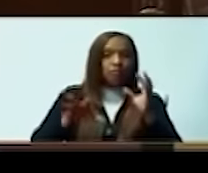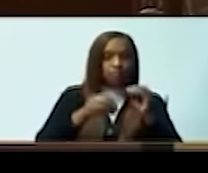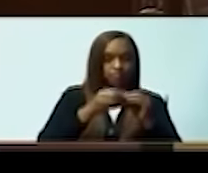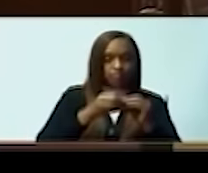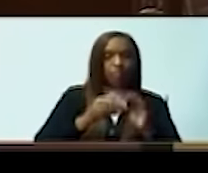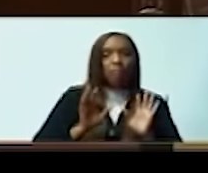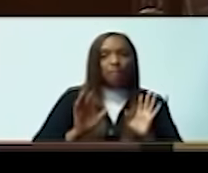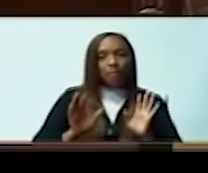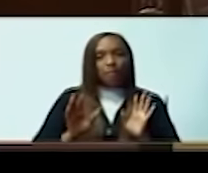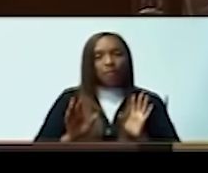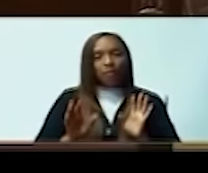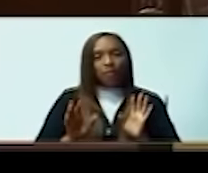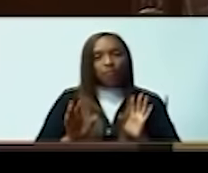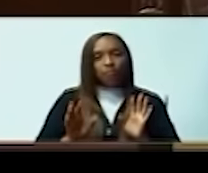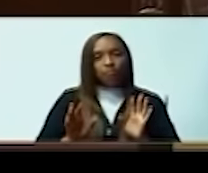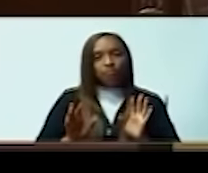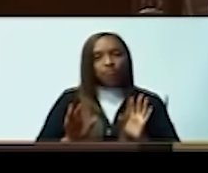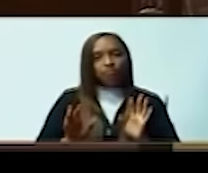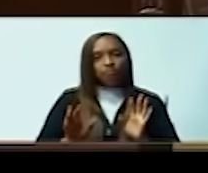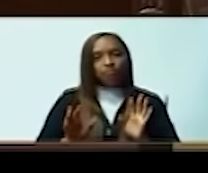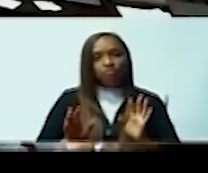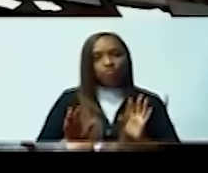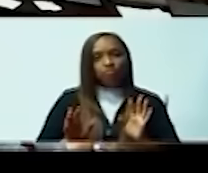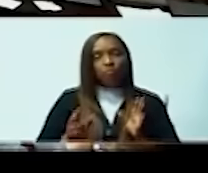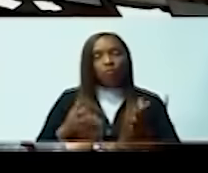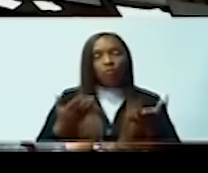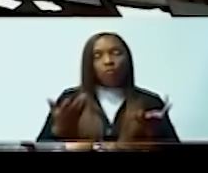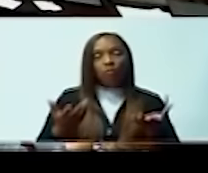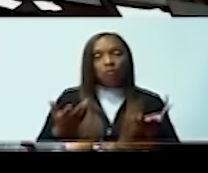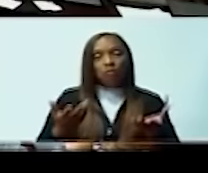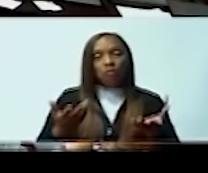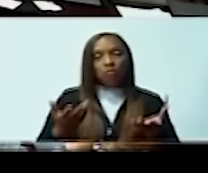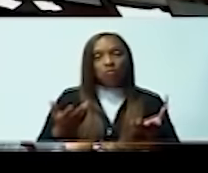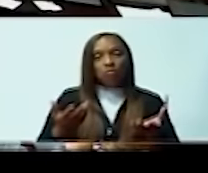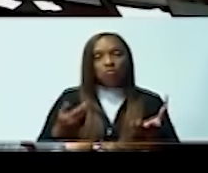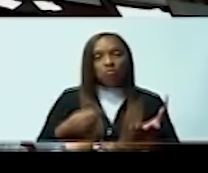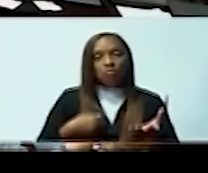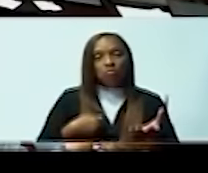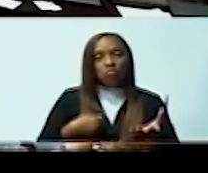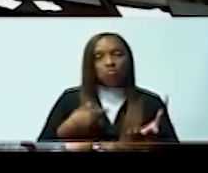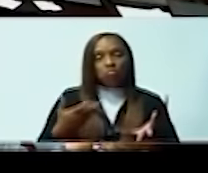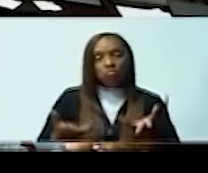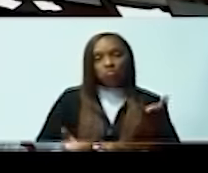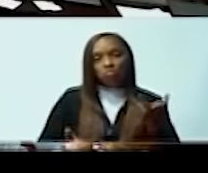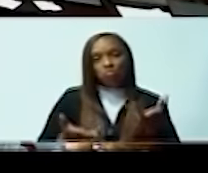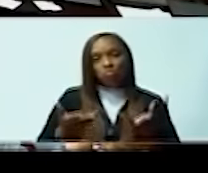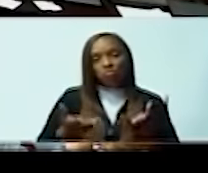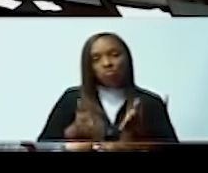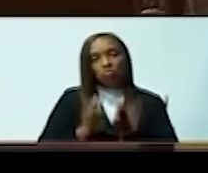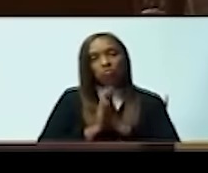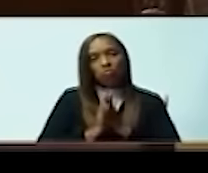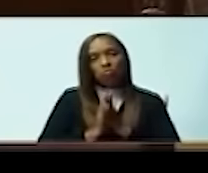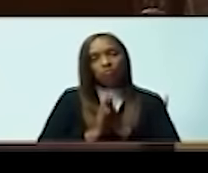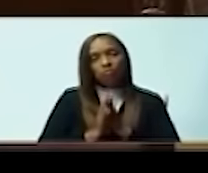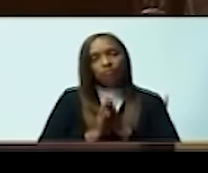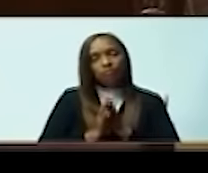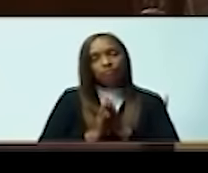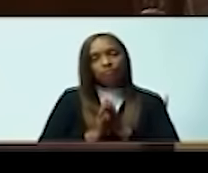Tobías, yo me atrevería a solicitar que el